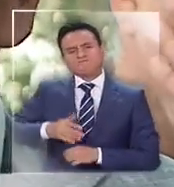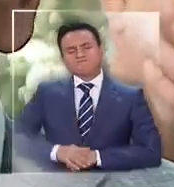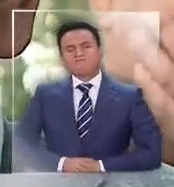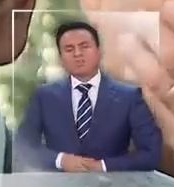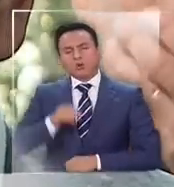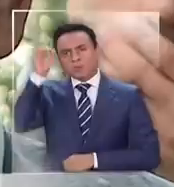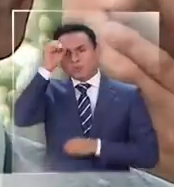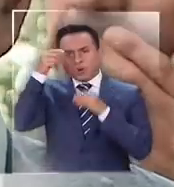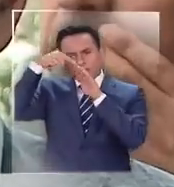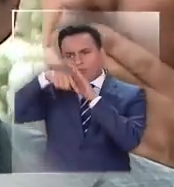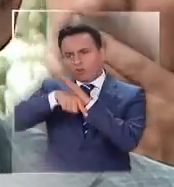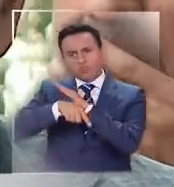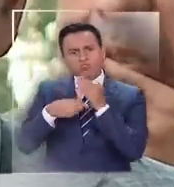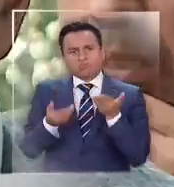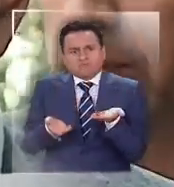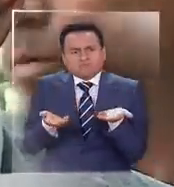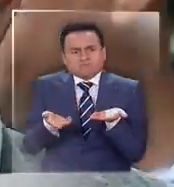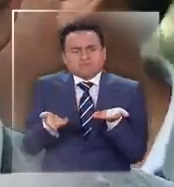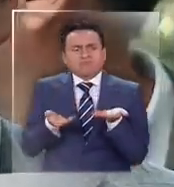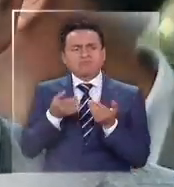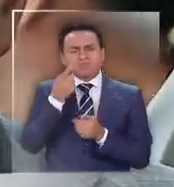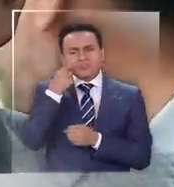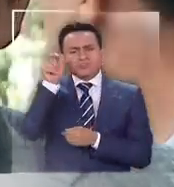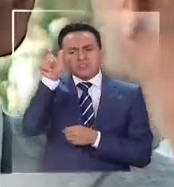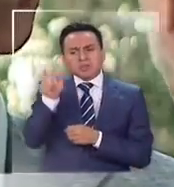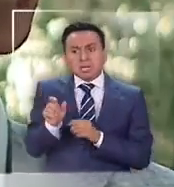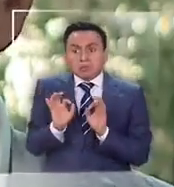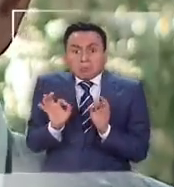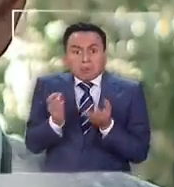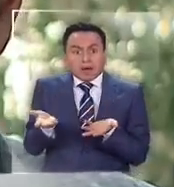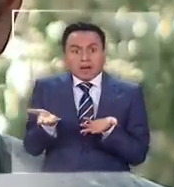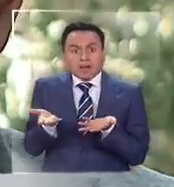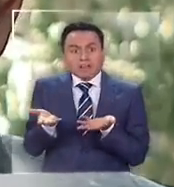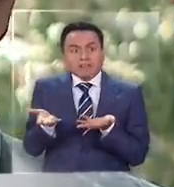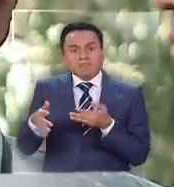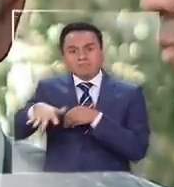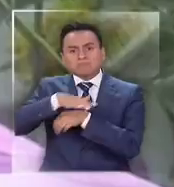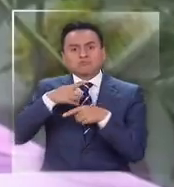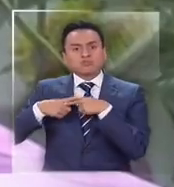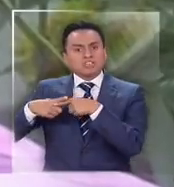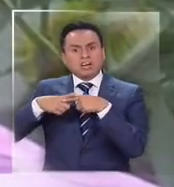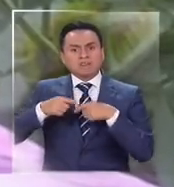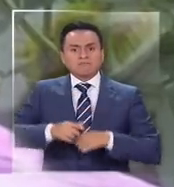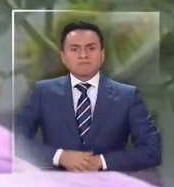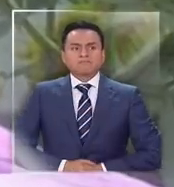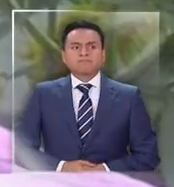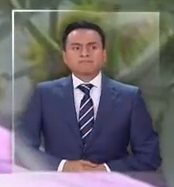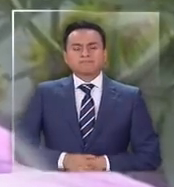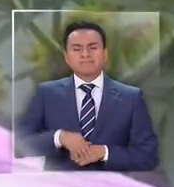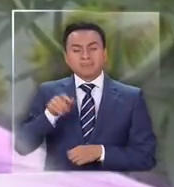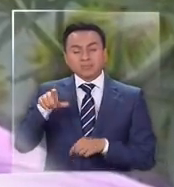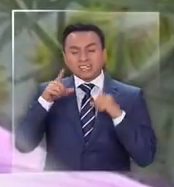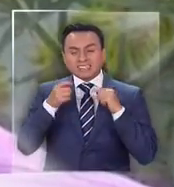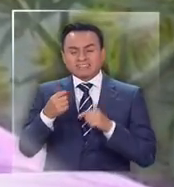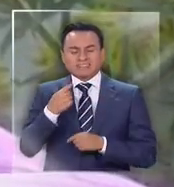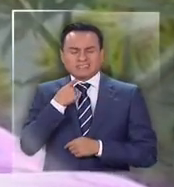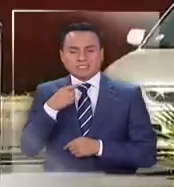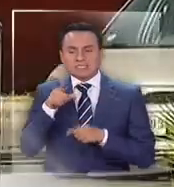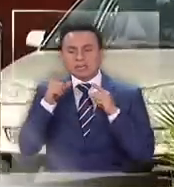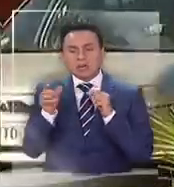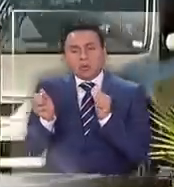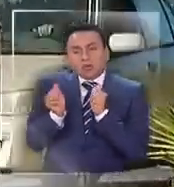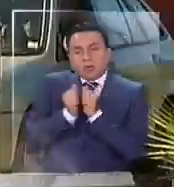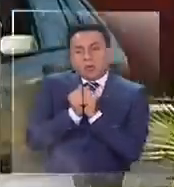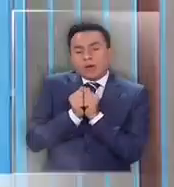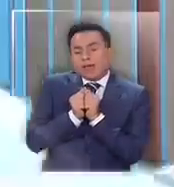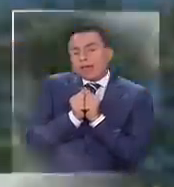dar una opinión más a fondo cuando uno los conoce como personas normales dentro de nuestra sociedad. De hecho, el imputado junto a su pareja, con